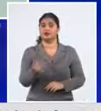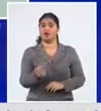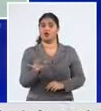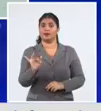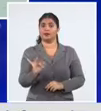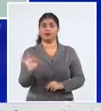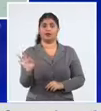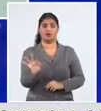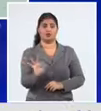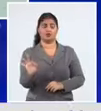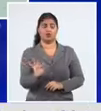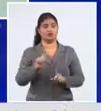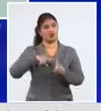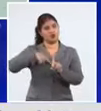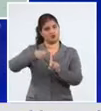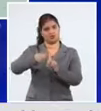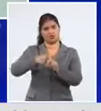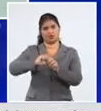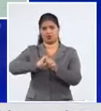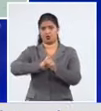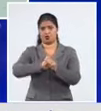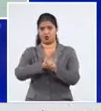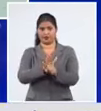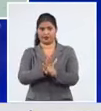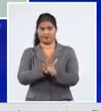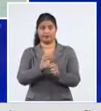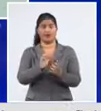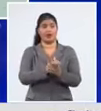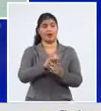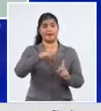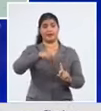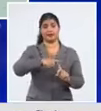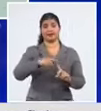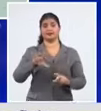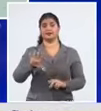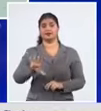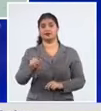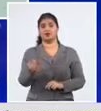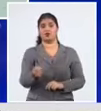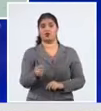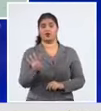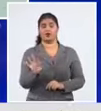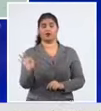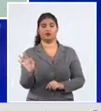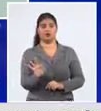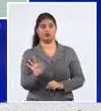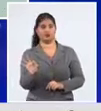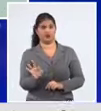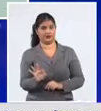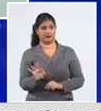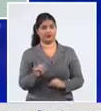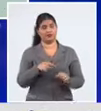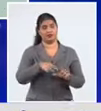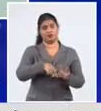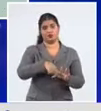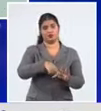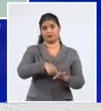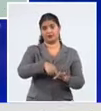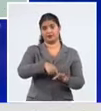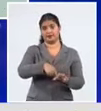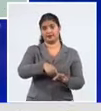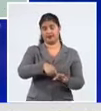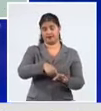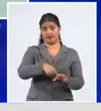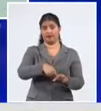positivo, Matanzas también el 5,4%, y el municipio especial Isla de la Juventud,